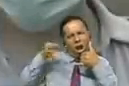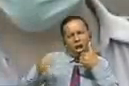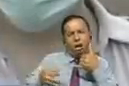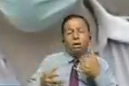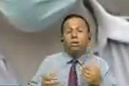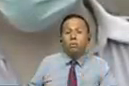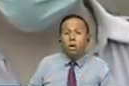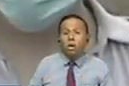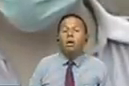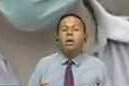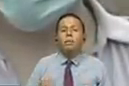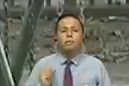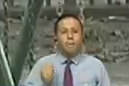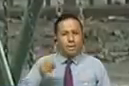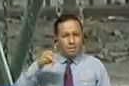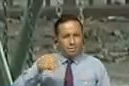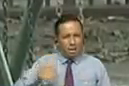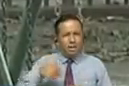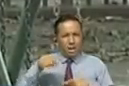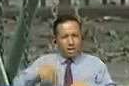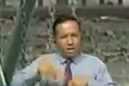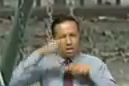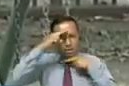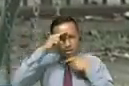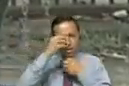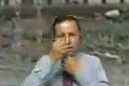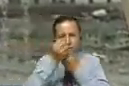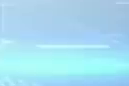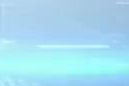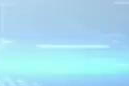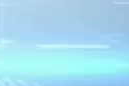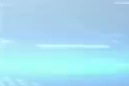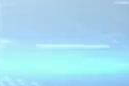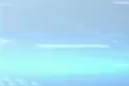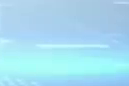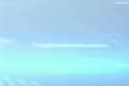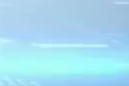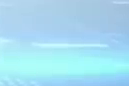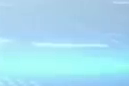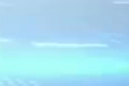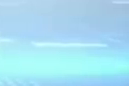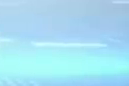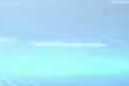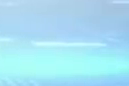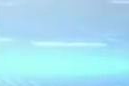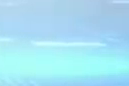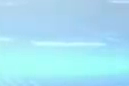Este martes en la emisión estelar de su informativo La Noticia, les presento.